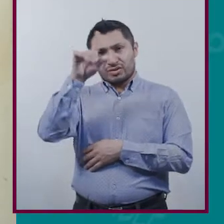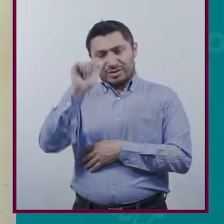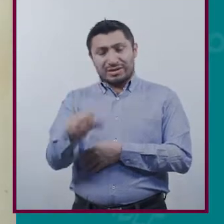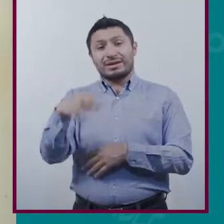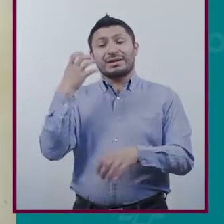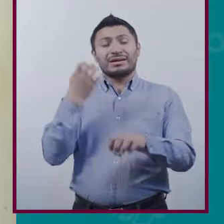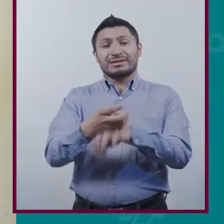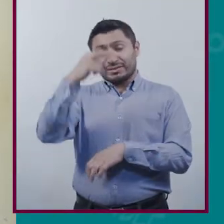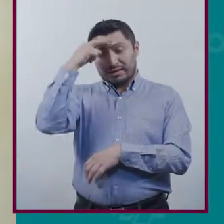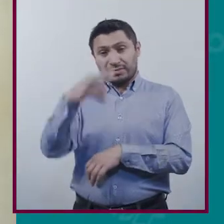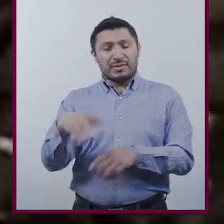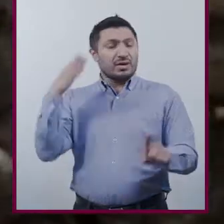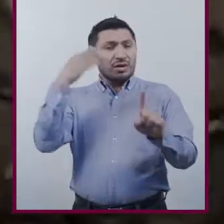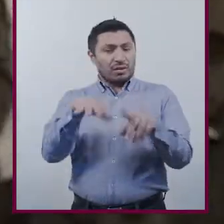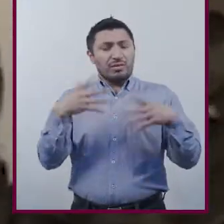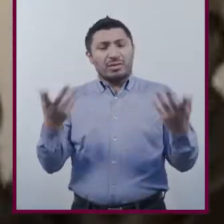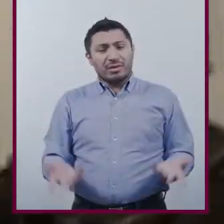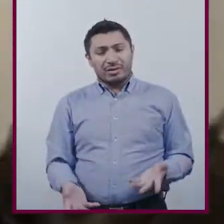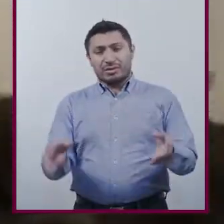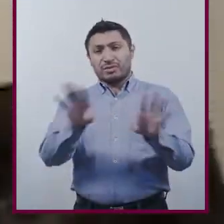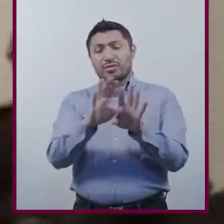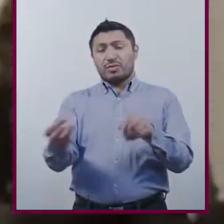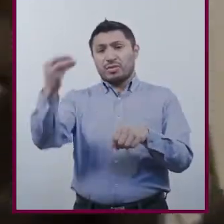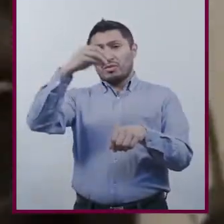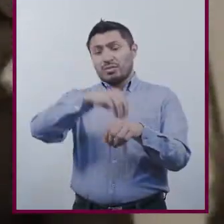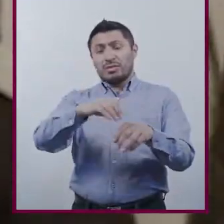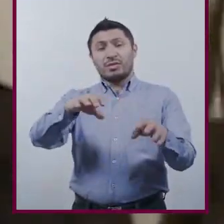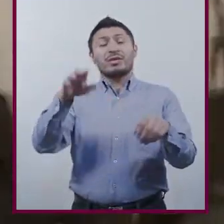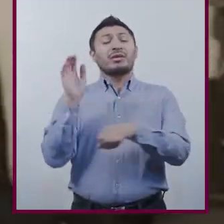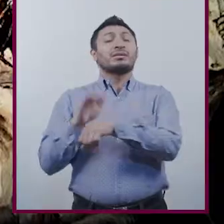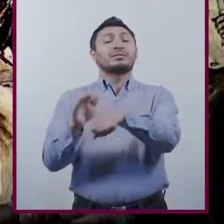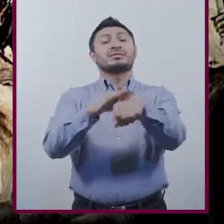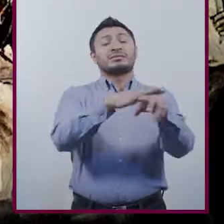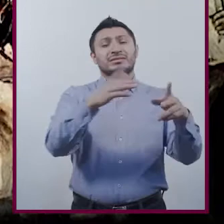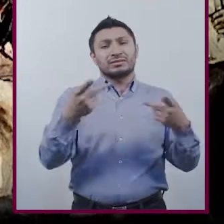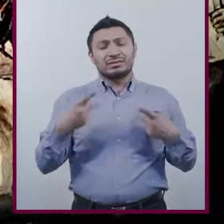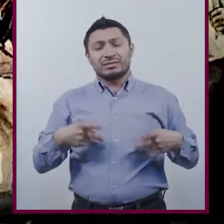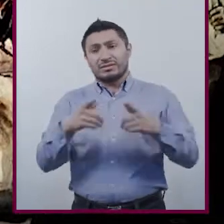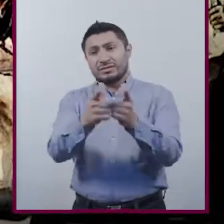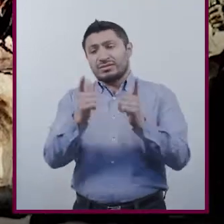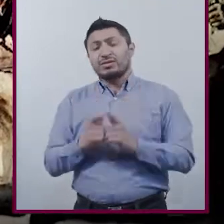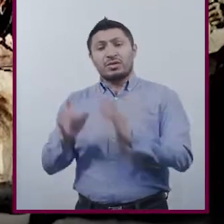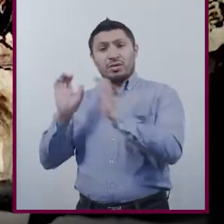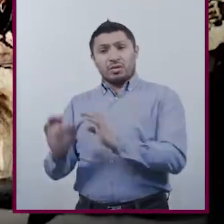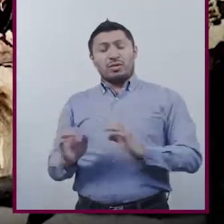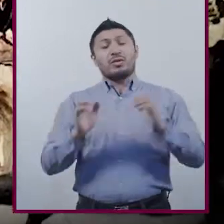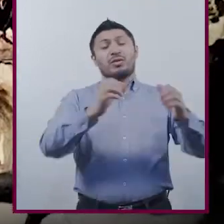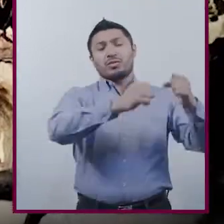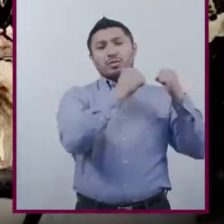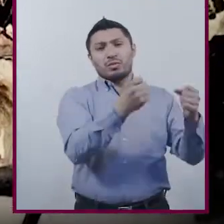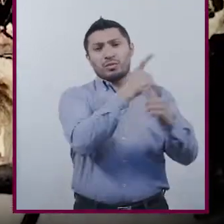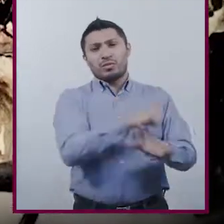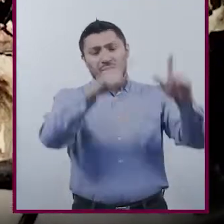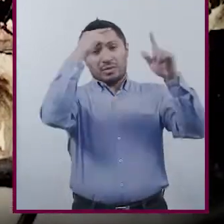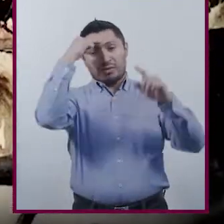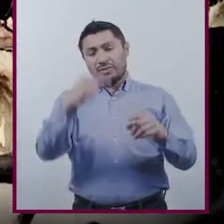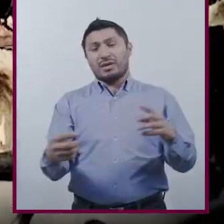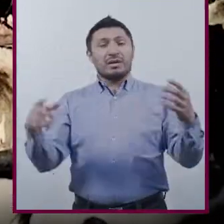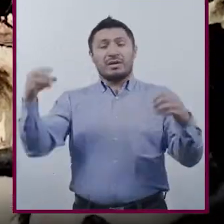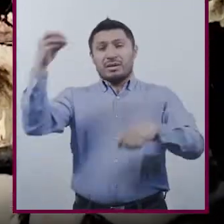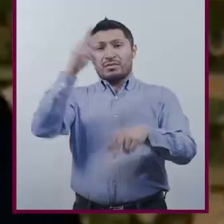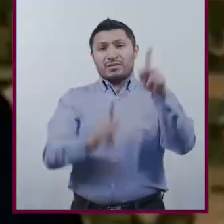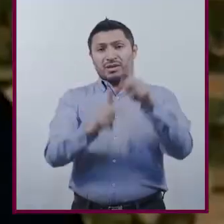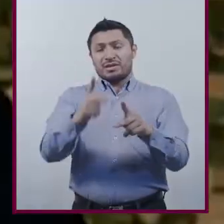México, cuya finalidad era conciliar a las fuerzas conservadoras y a las fuerzas liberales para dar término a la Guerra